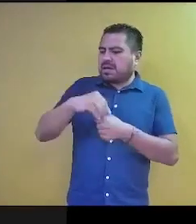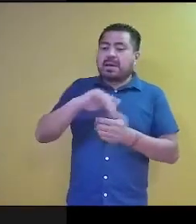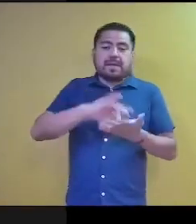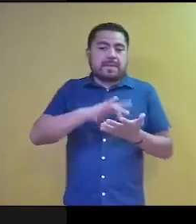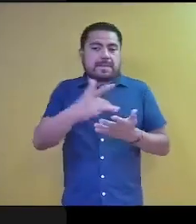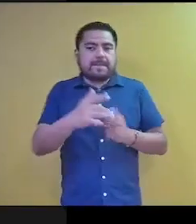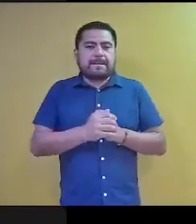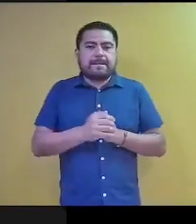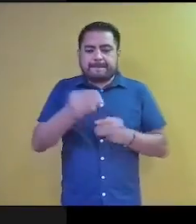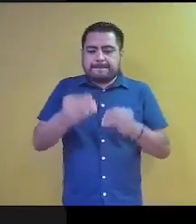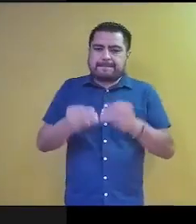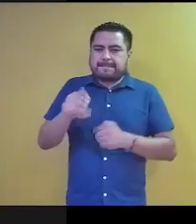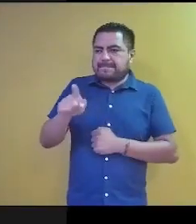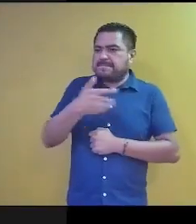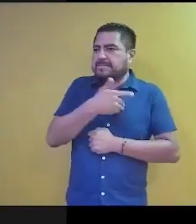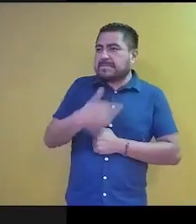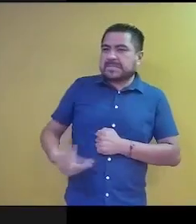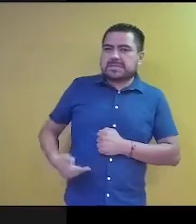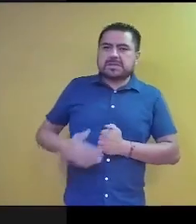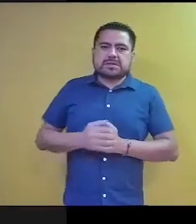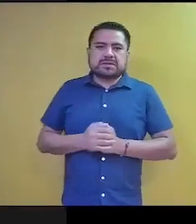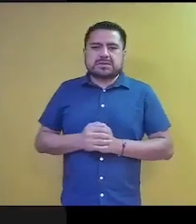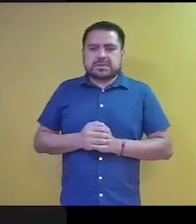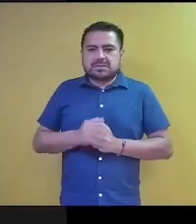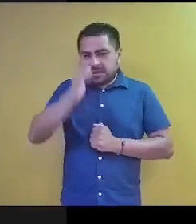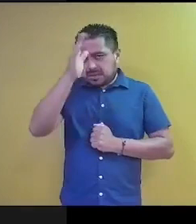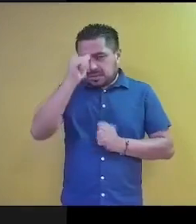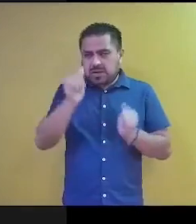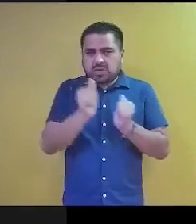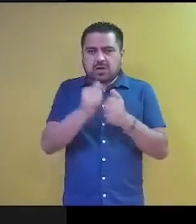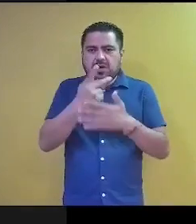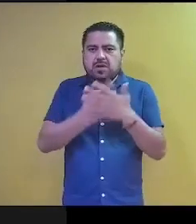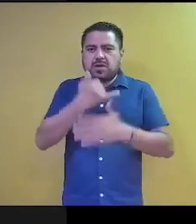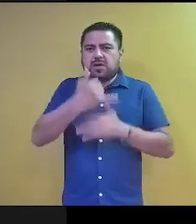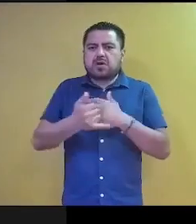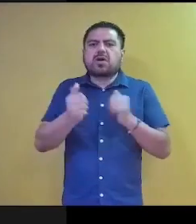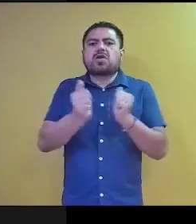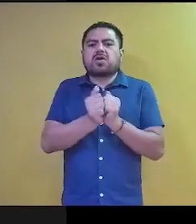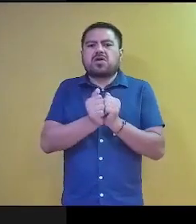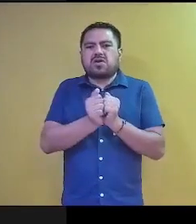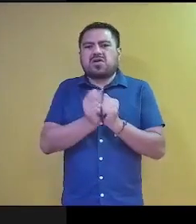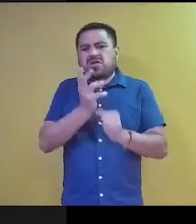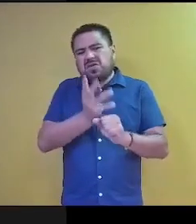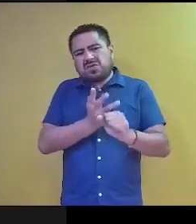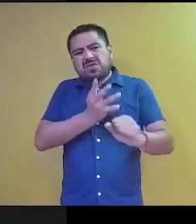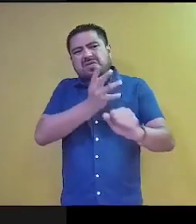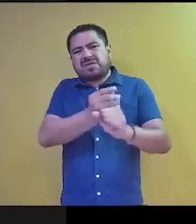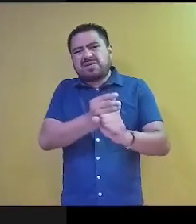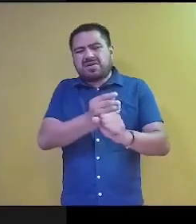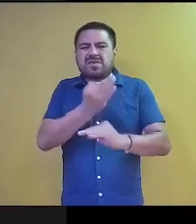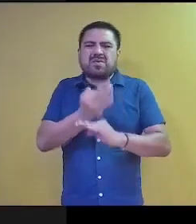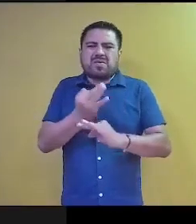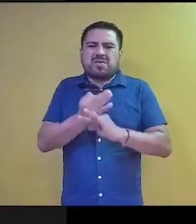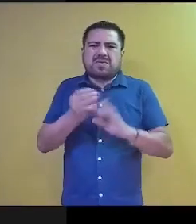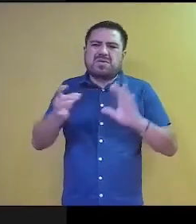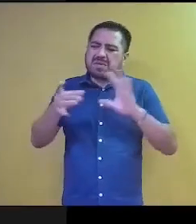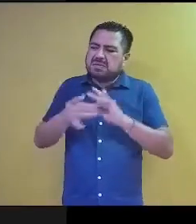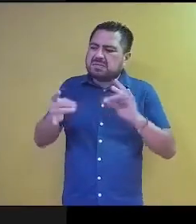magistrada. Magistrada Evelyn Rodríguez Chinol. A favor del proyecto con los argumentos que hemos